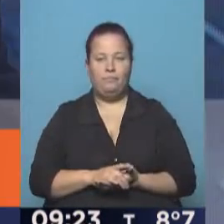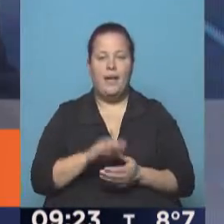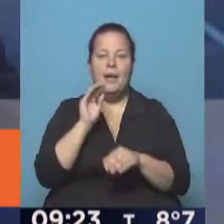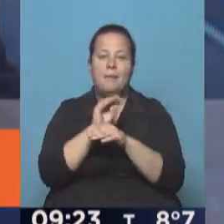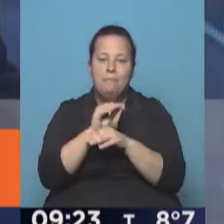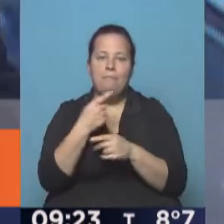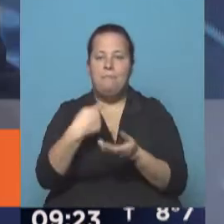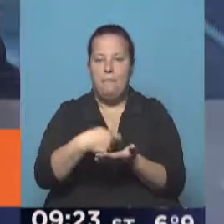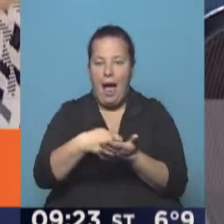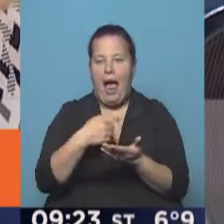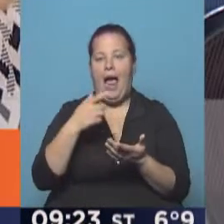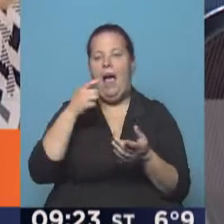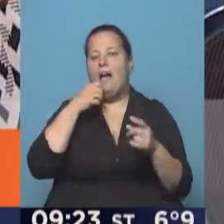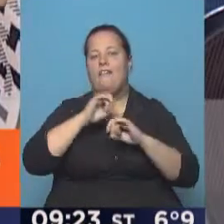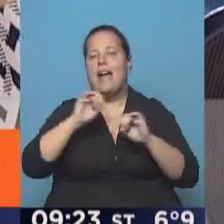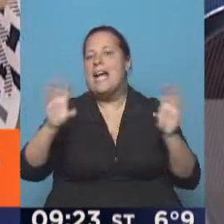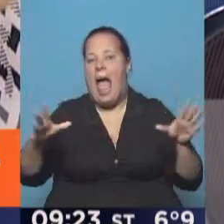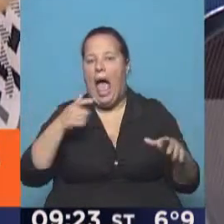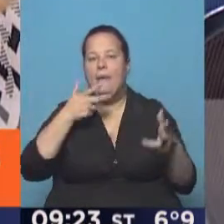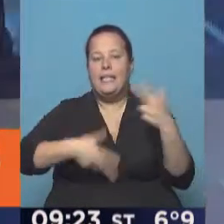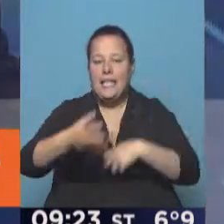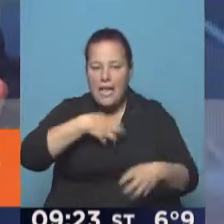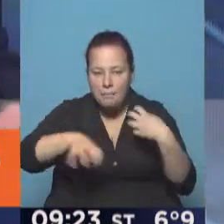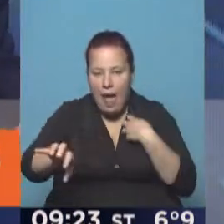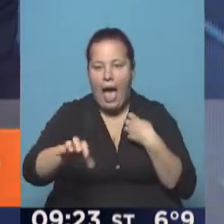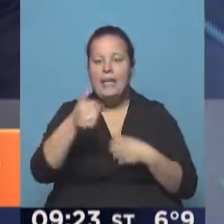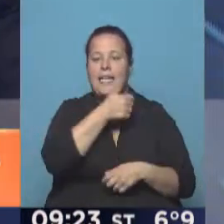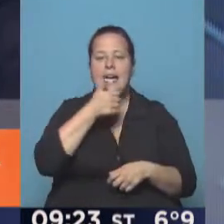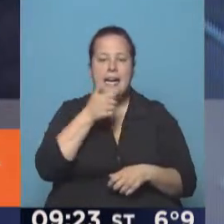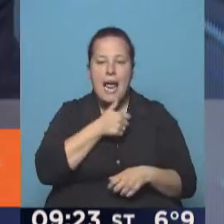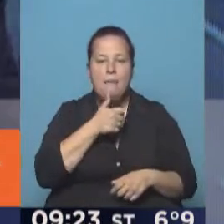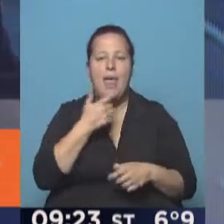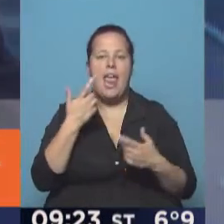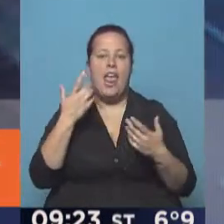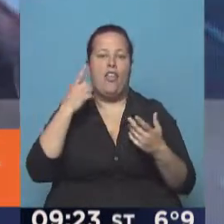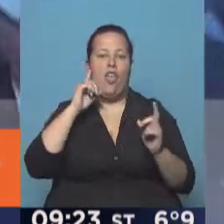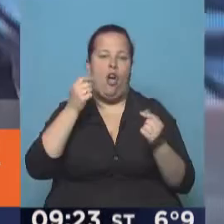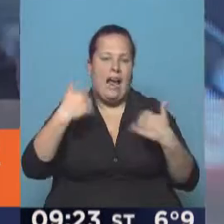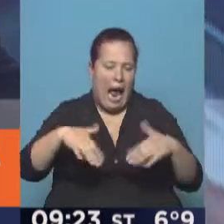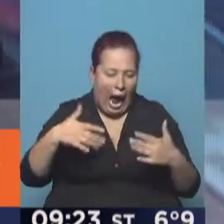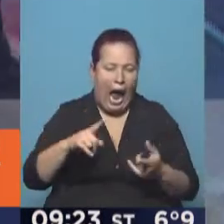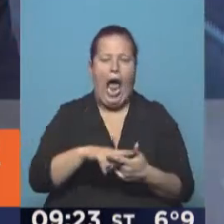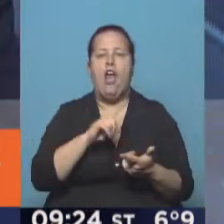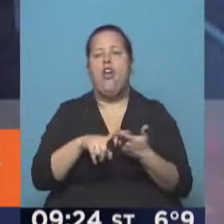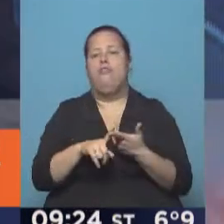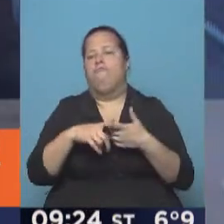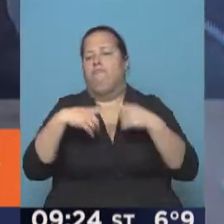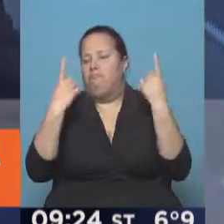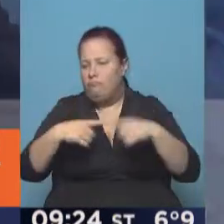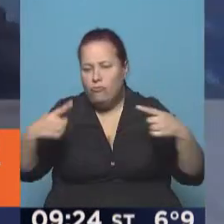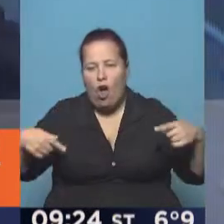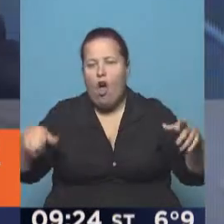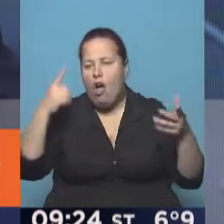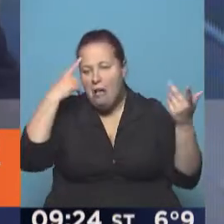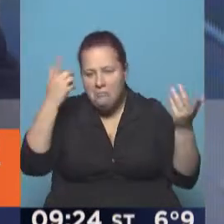cubrir las prestaciones de alta complejidad, desde un trasplante, medicación biológica de altísimo costo, y bueno, todo lo que